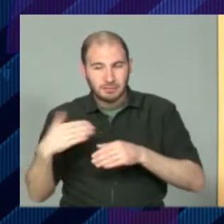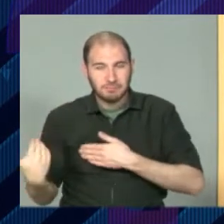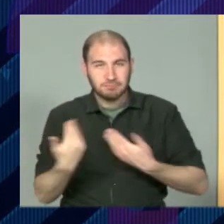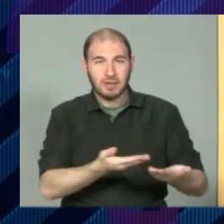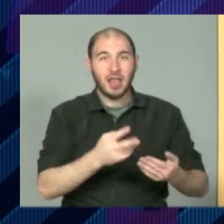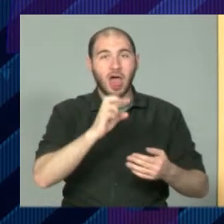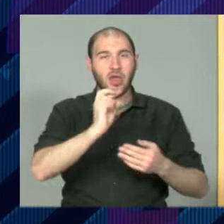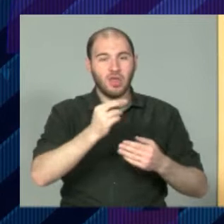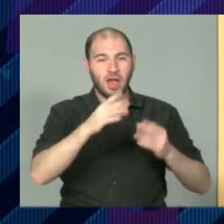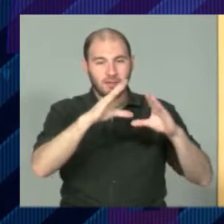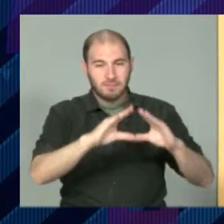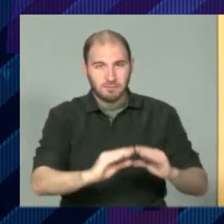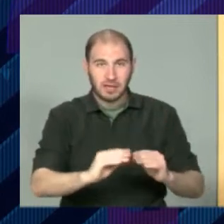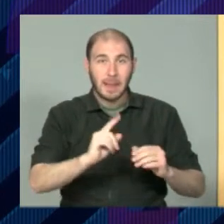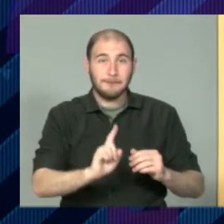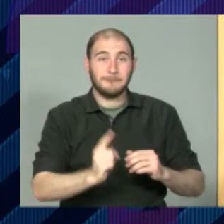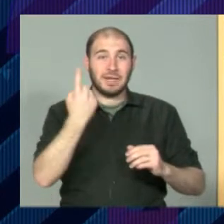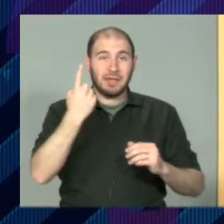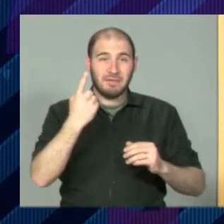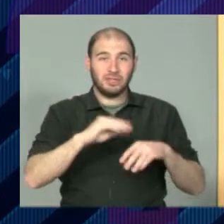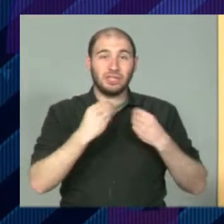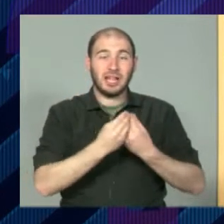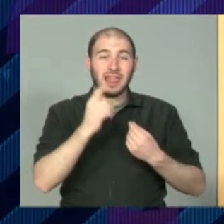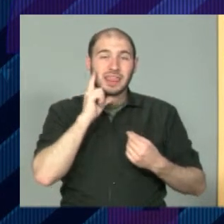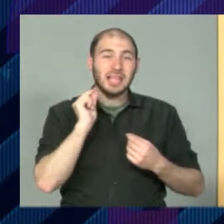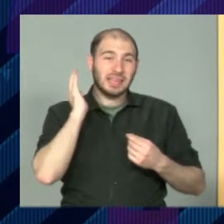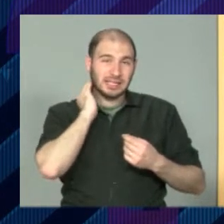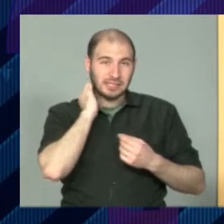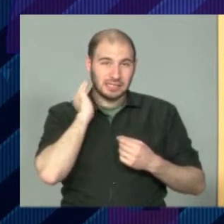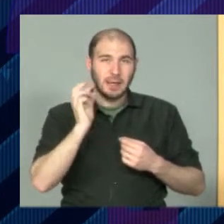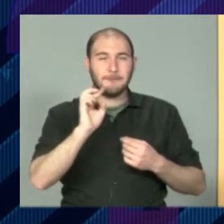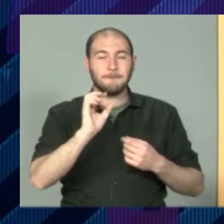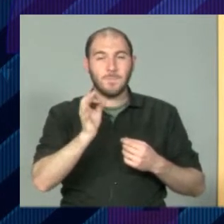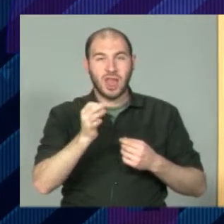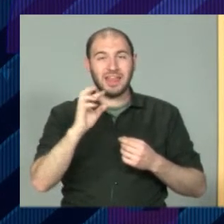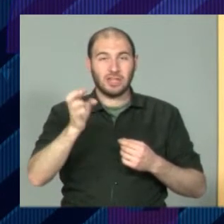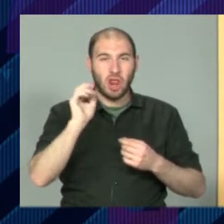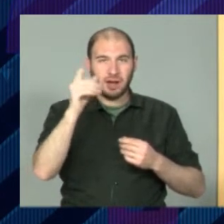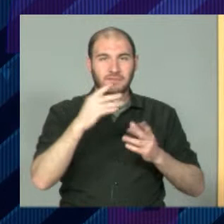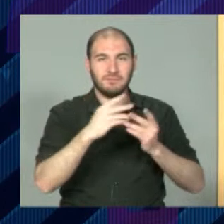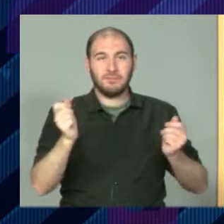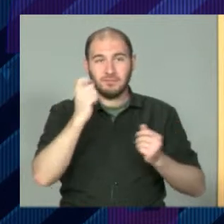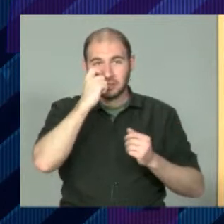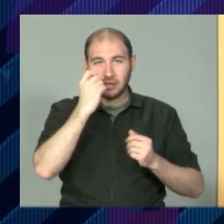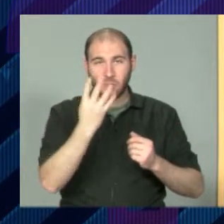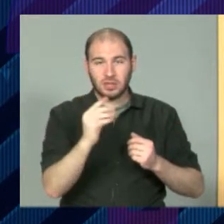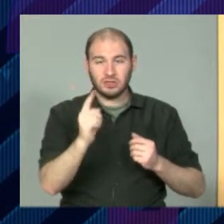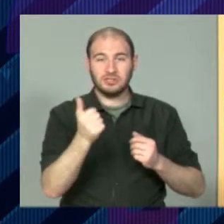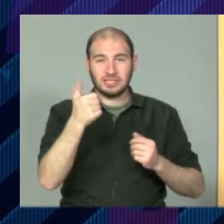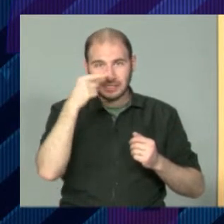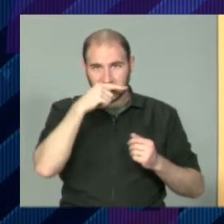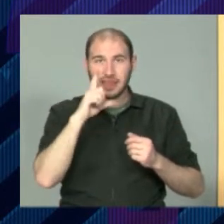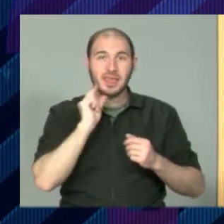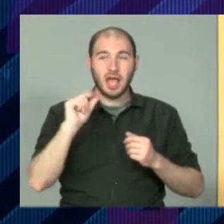lograr que el dólar cierre a la baja por primera vez en 16 días. La moneda estadounidense cerró a 24,67 después de